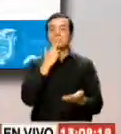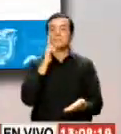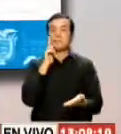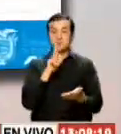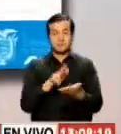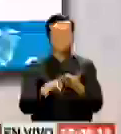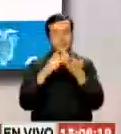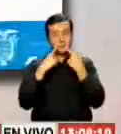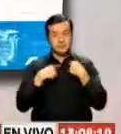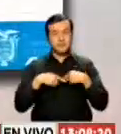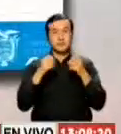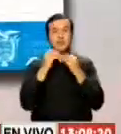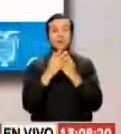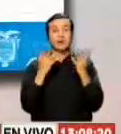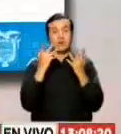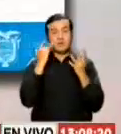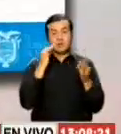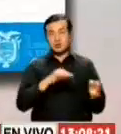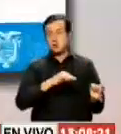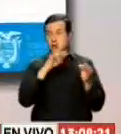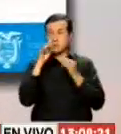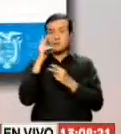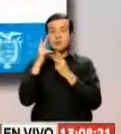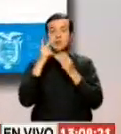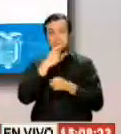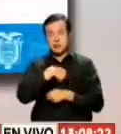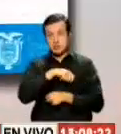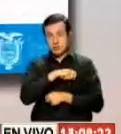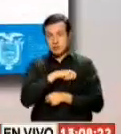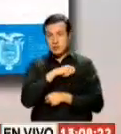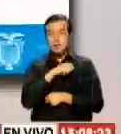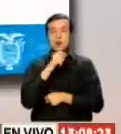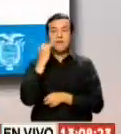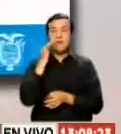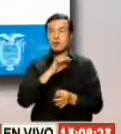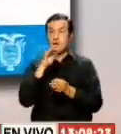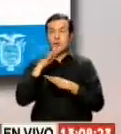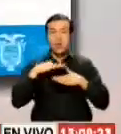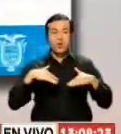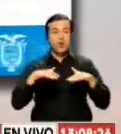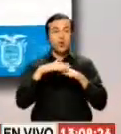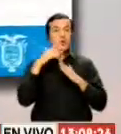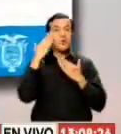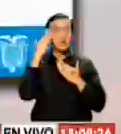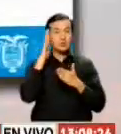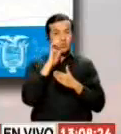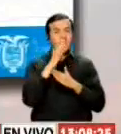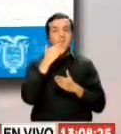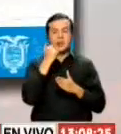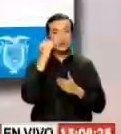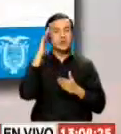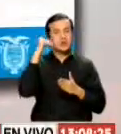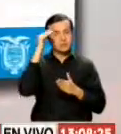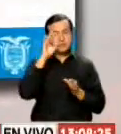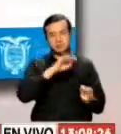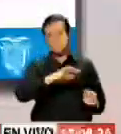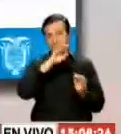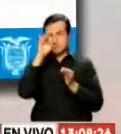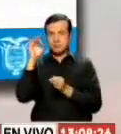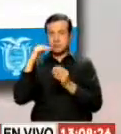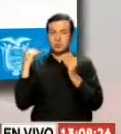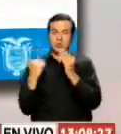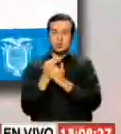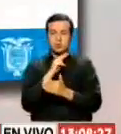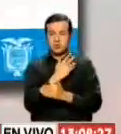se informó que se posterga la visita a España considerando el momento político que vive el país ante la designación del